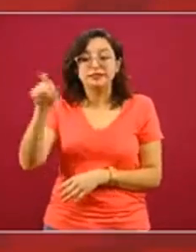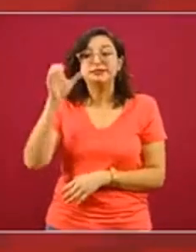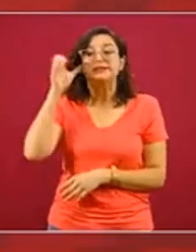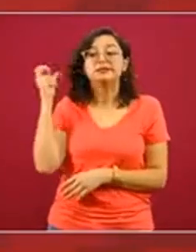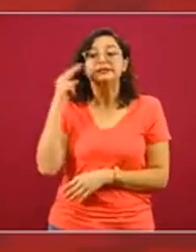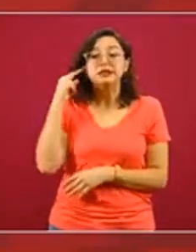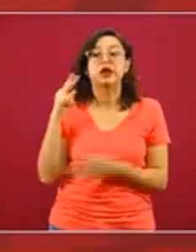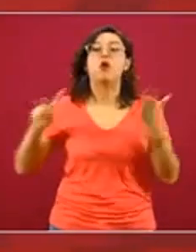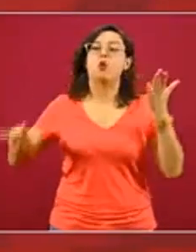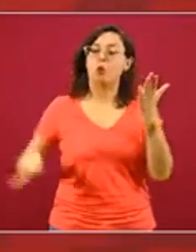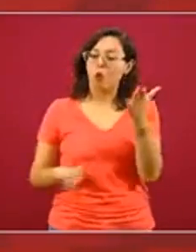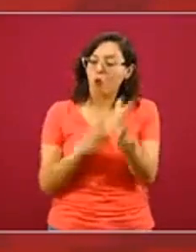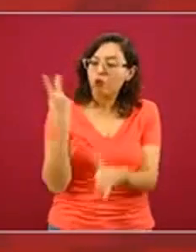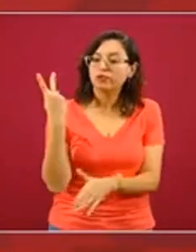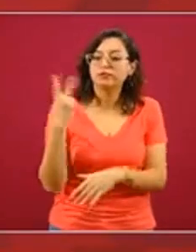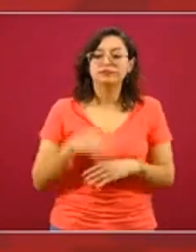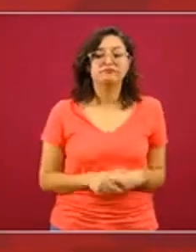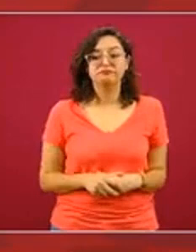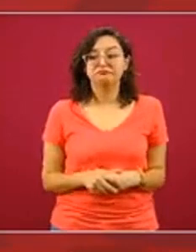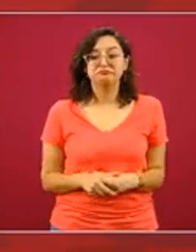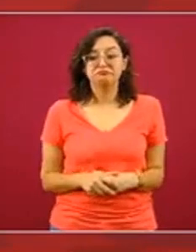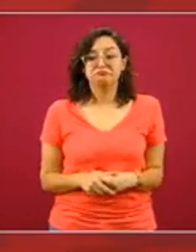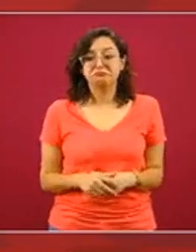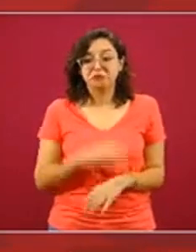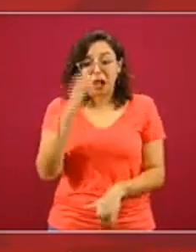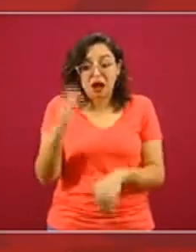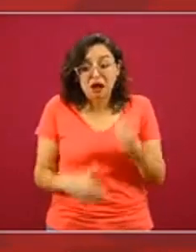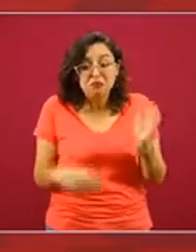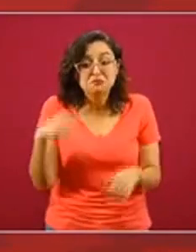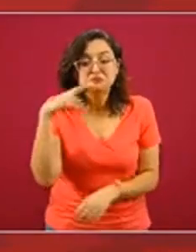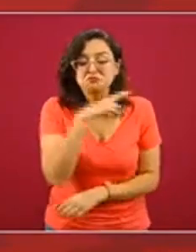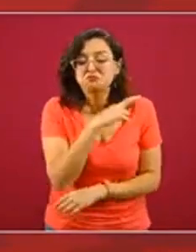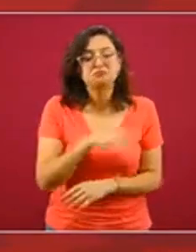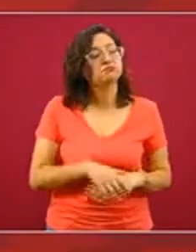rebrotes. Esto no va a acabar pronto,